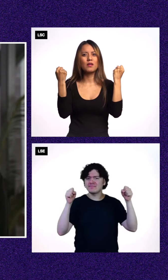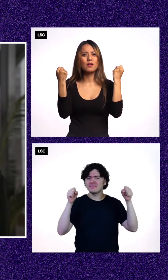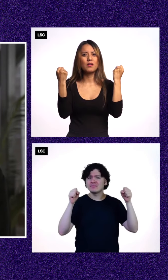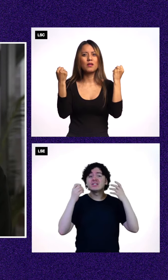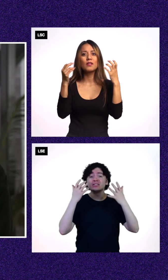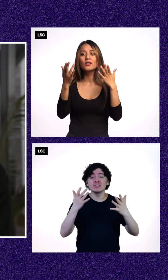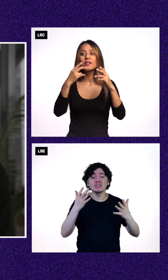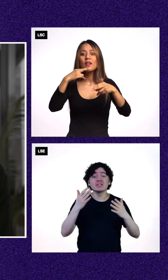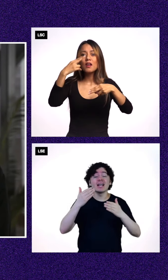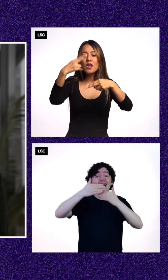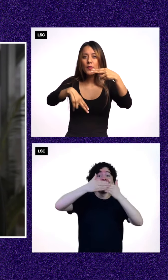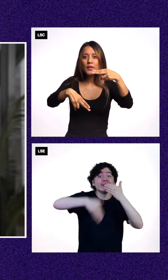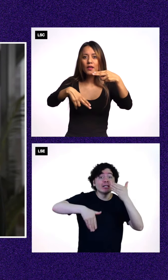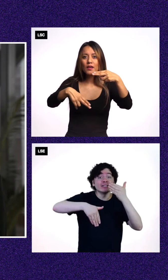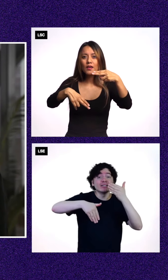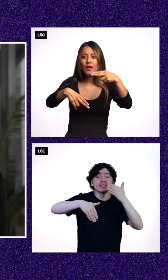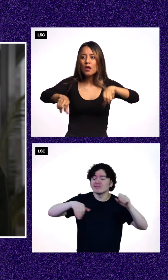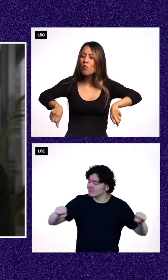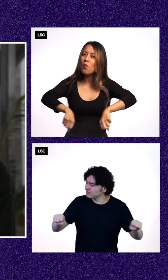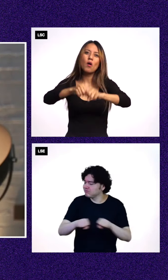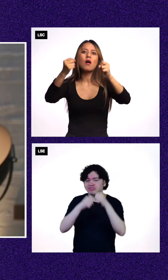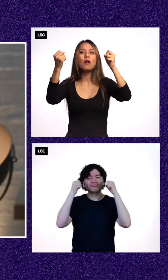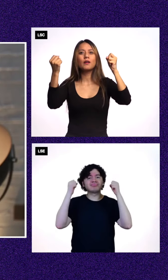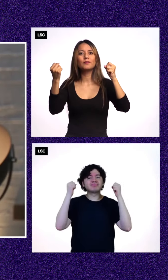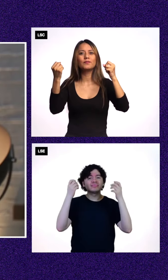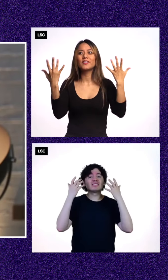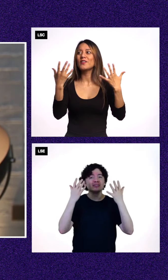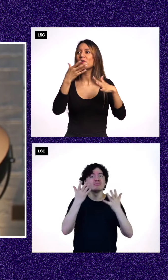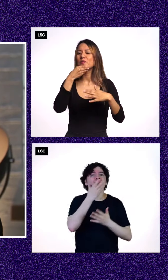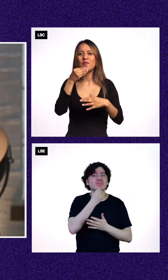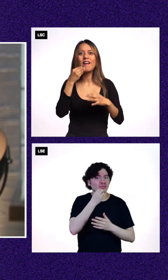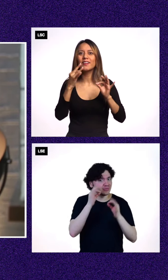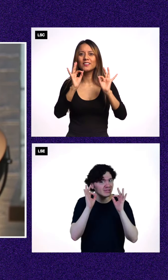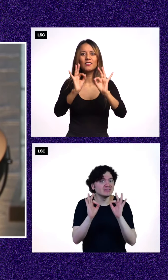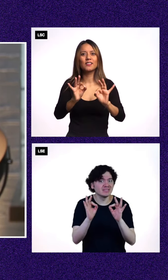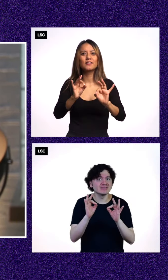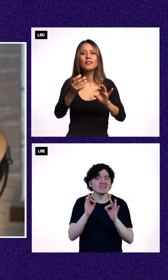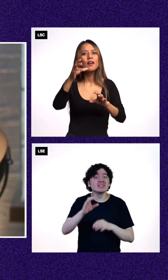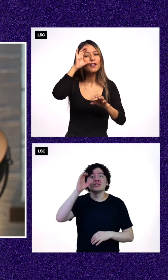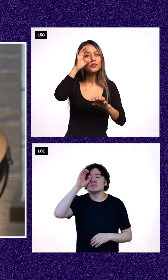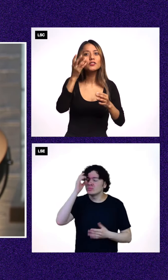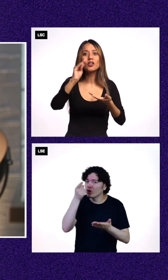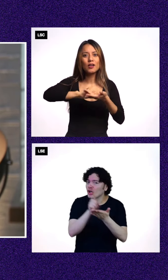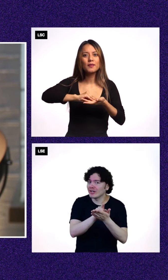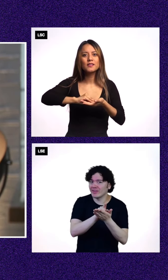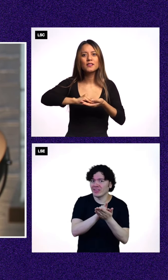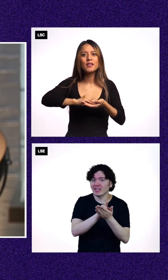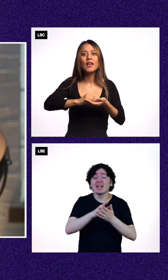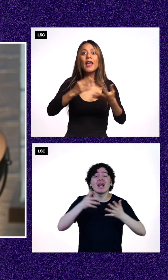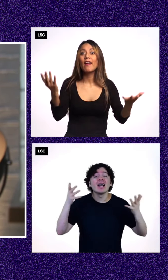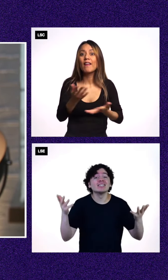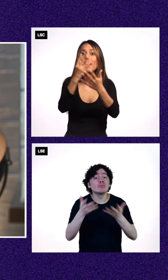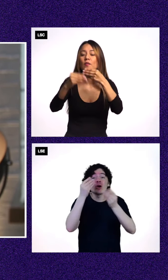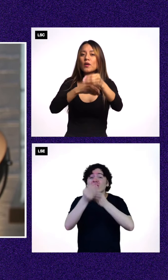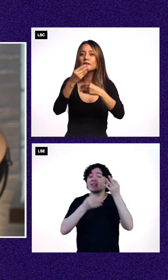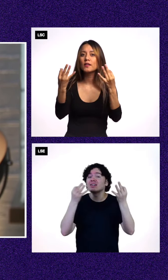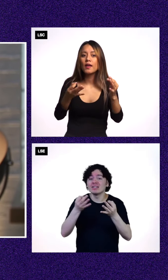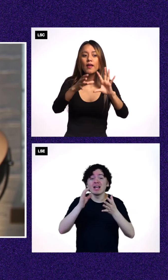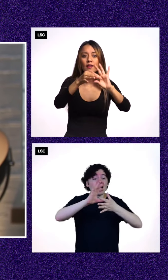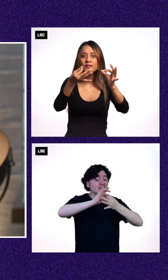posibilidad. ¿No es esto maravilloso? Escuchadlo de nuevo. El ánimo rompe las cadenas de la limitación